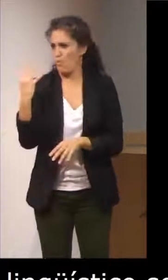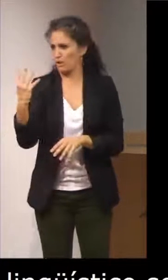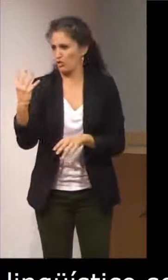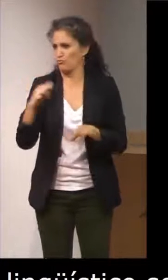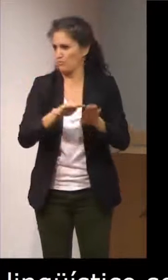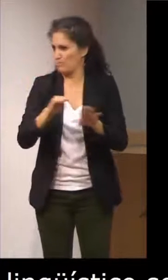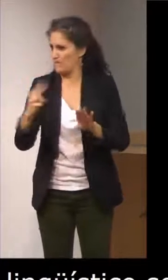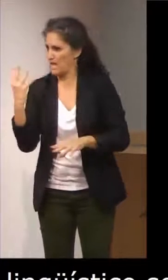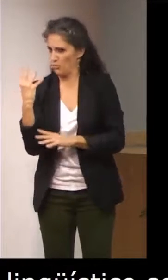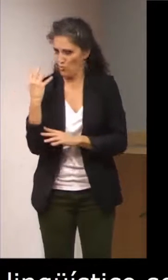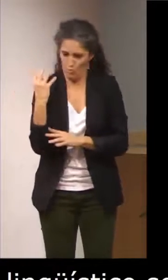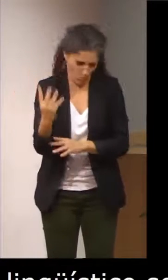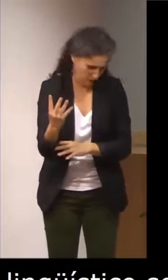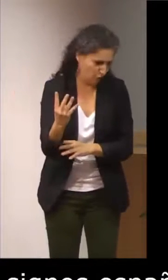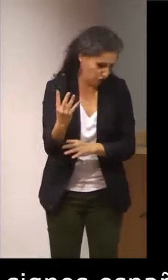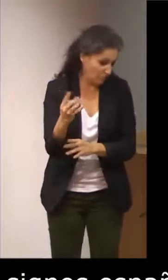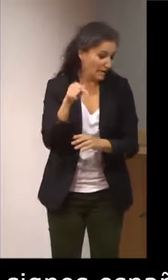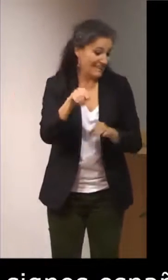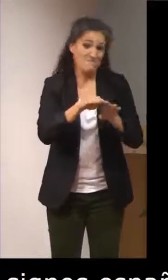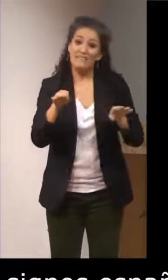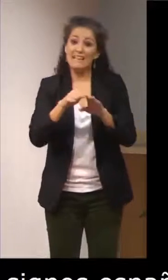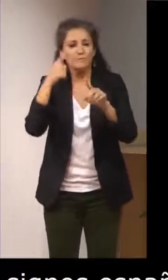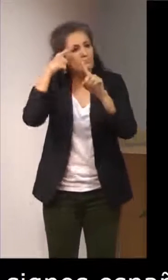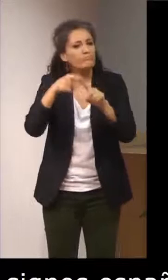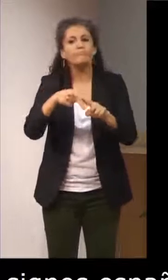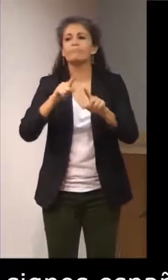Contamos con cuatro mesas a lo largo de la jornada de hoy